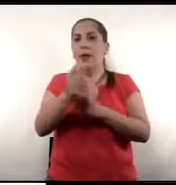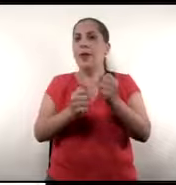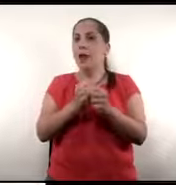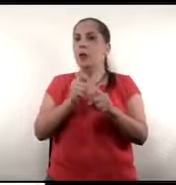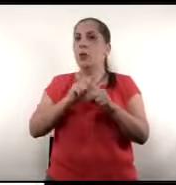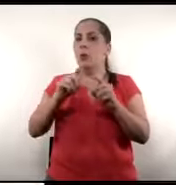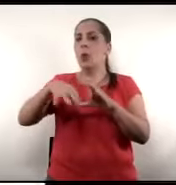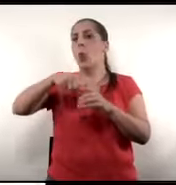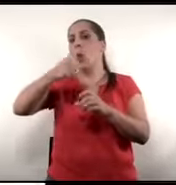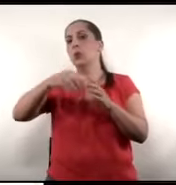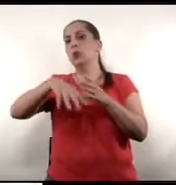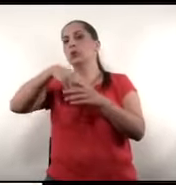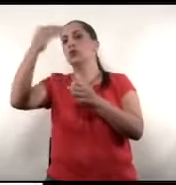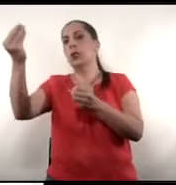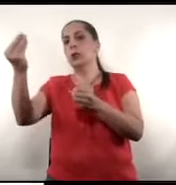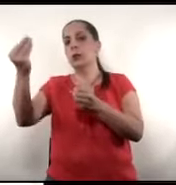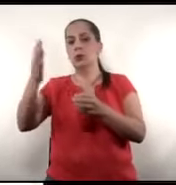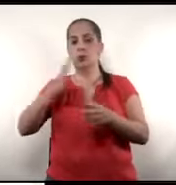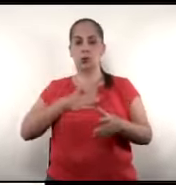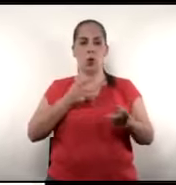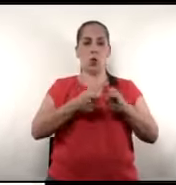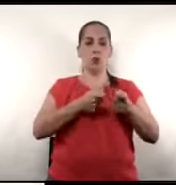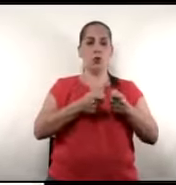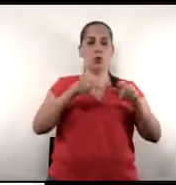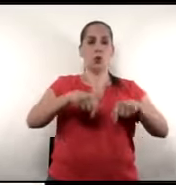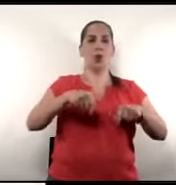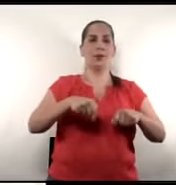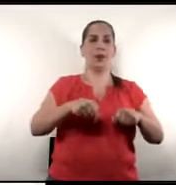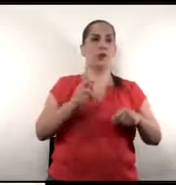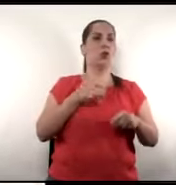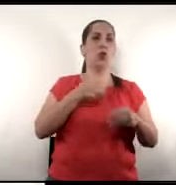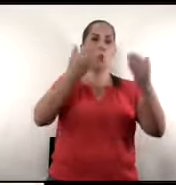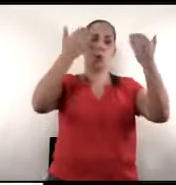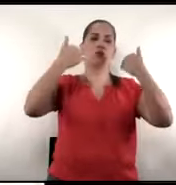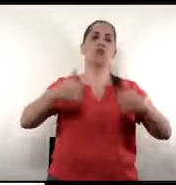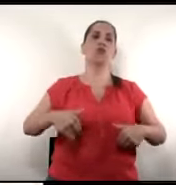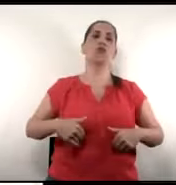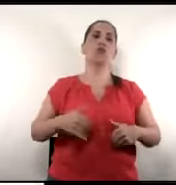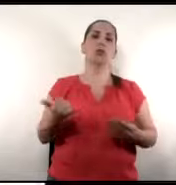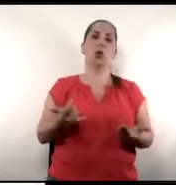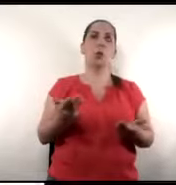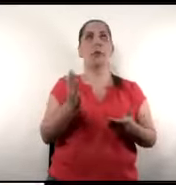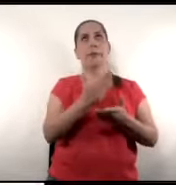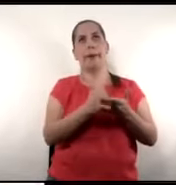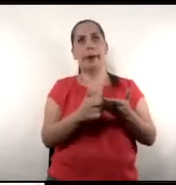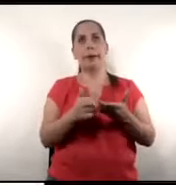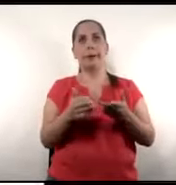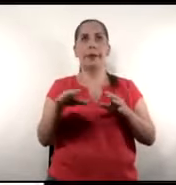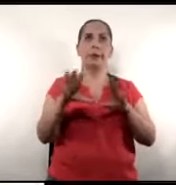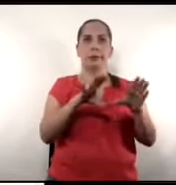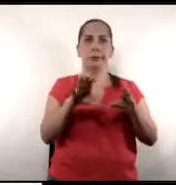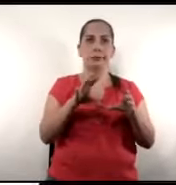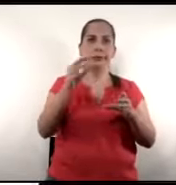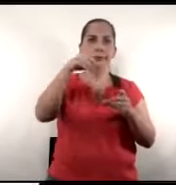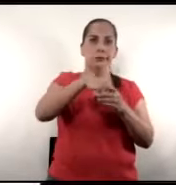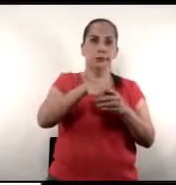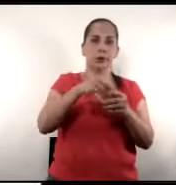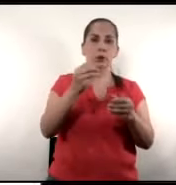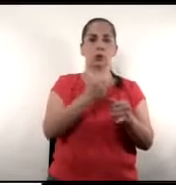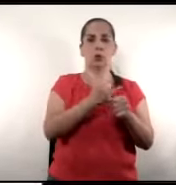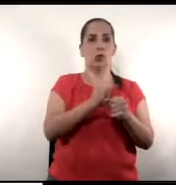externamente, donde el auditor no se convierta en una figura o en parte de los activos de la institución, sino que es un